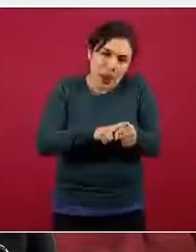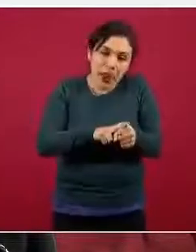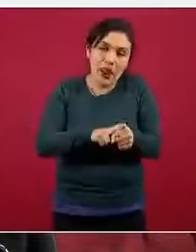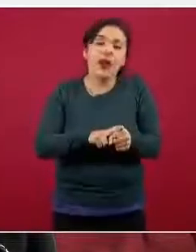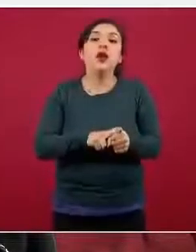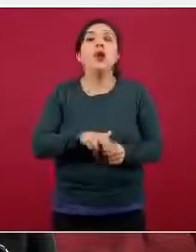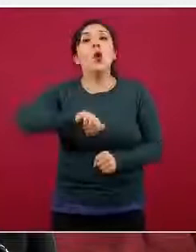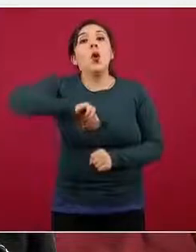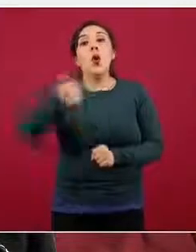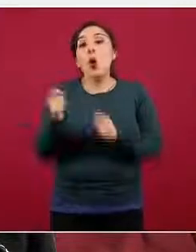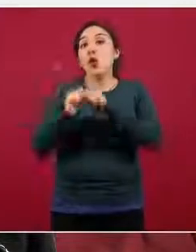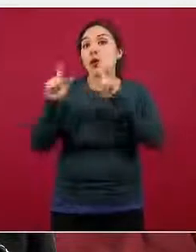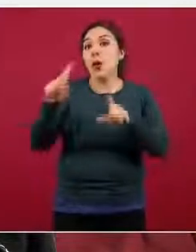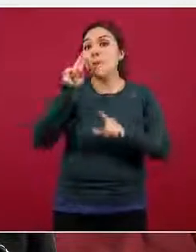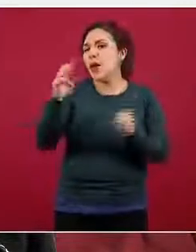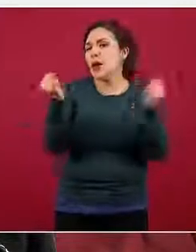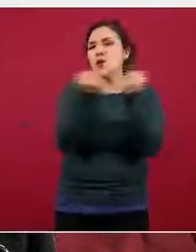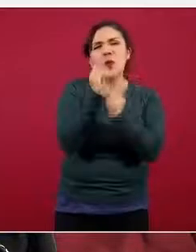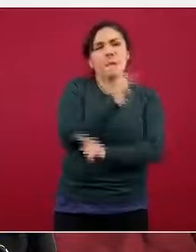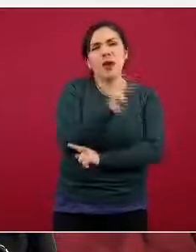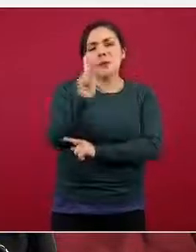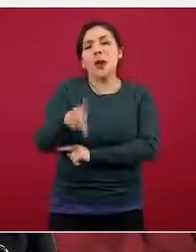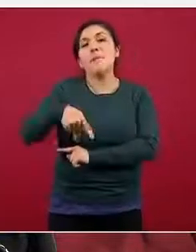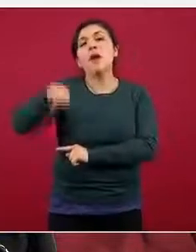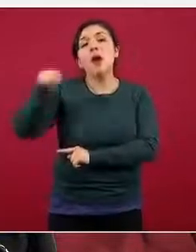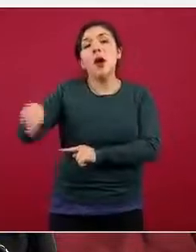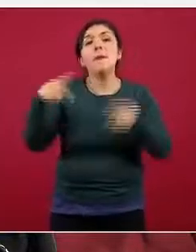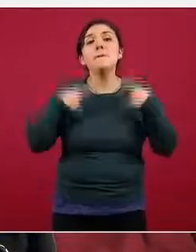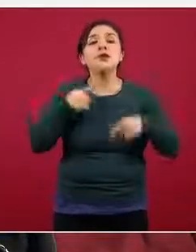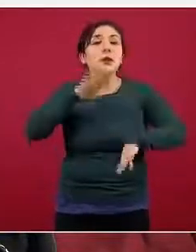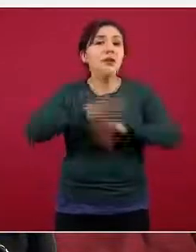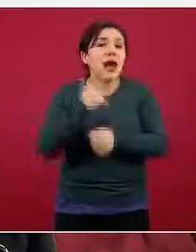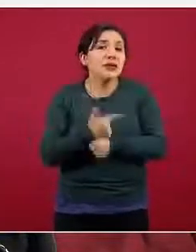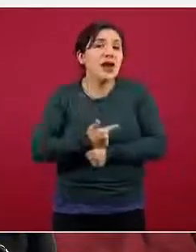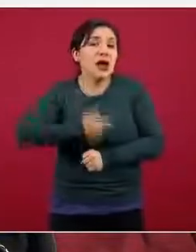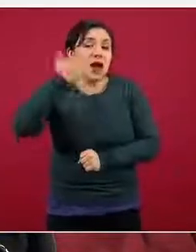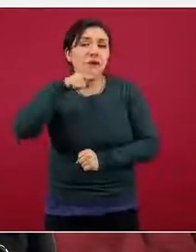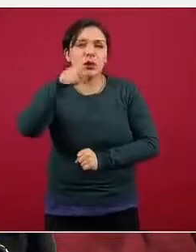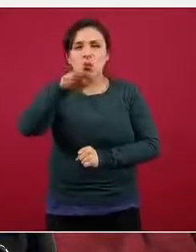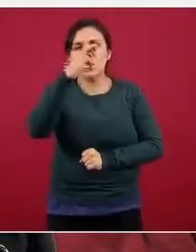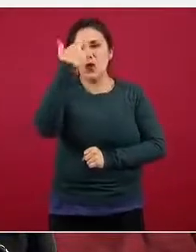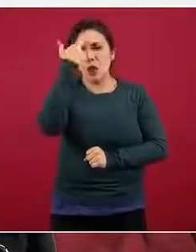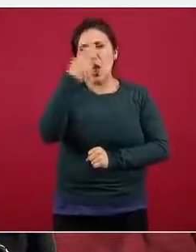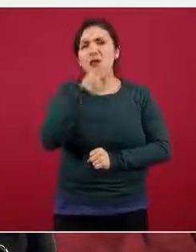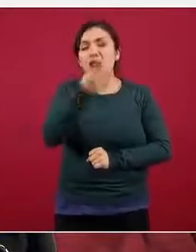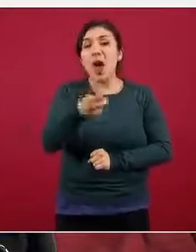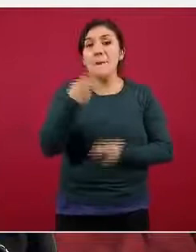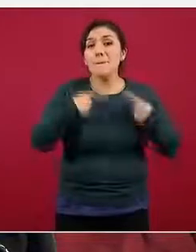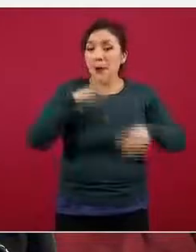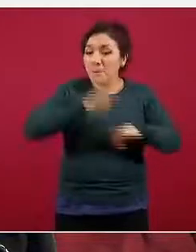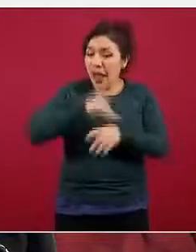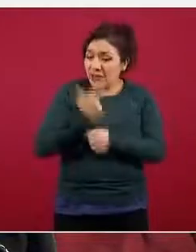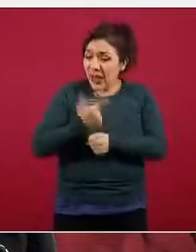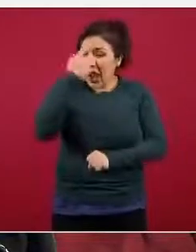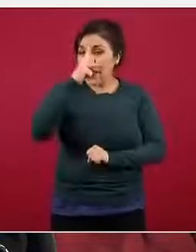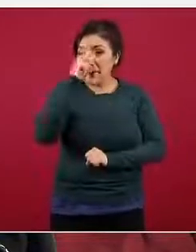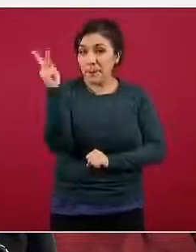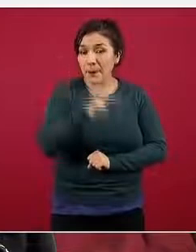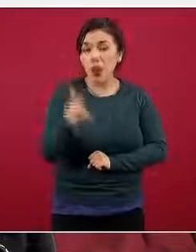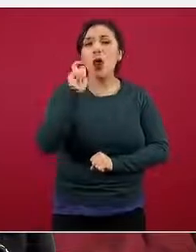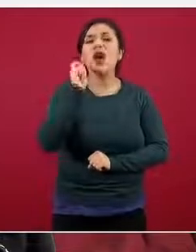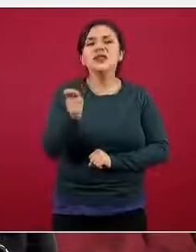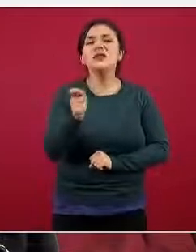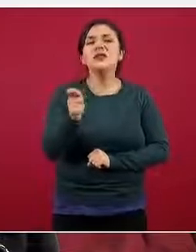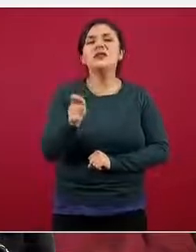siguiente vamos a ver el mismo esquema, pero para paciente crítico. Y recuerden que cuando hablamos de paciente crítico,